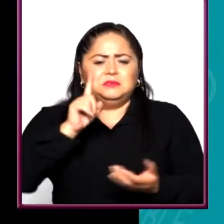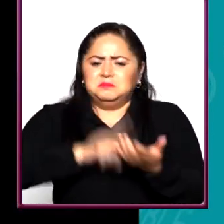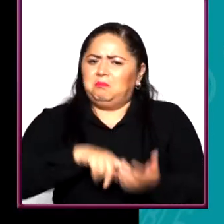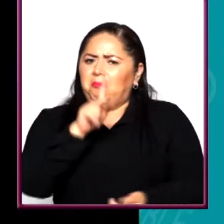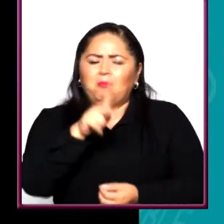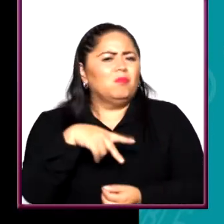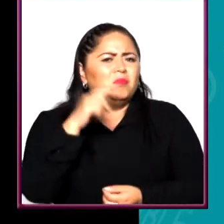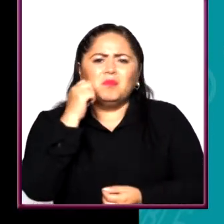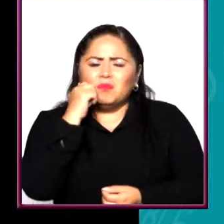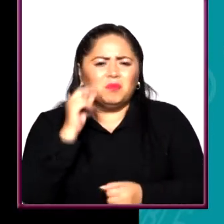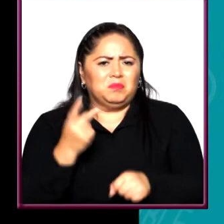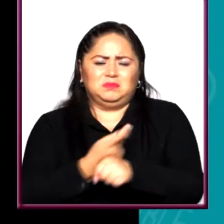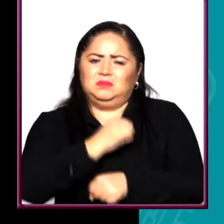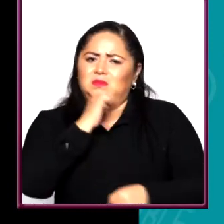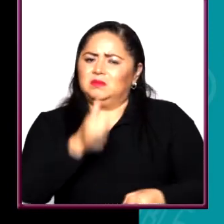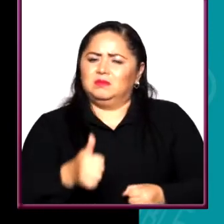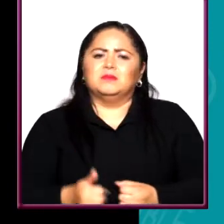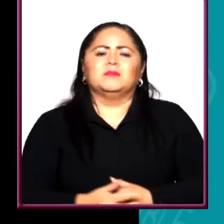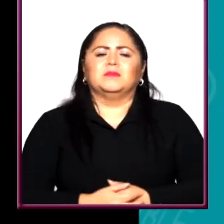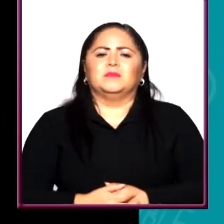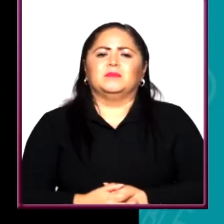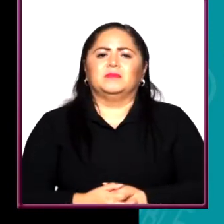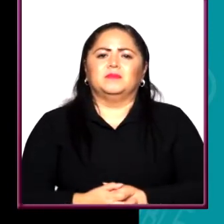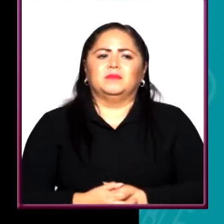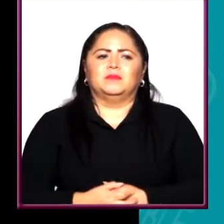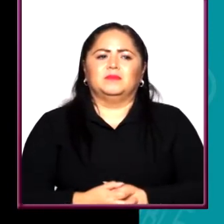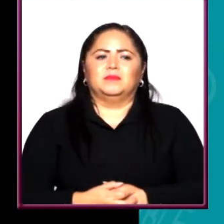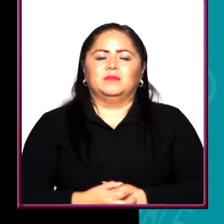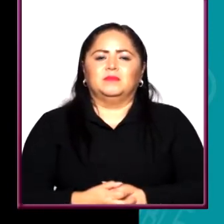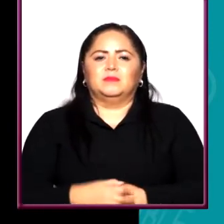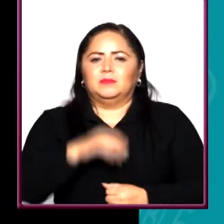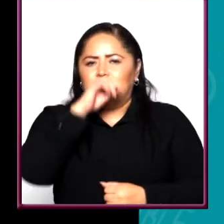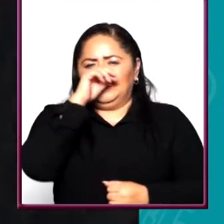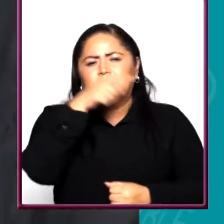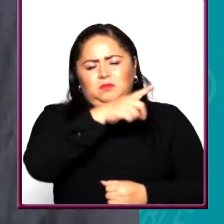Puedes hacer ejercicio siempre, aunque estés menstruando.